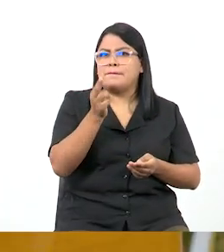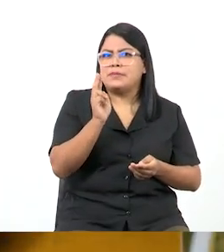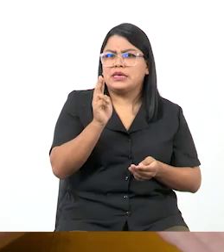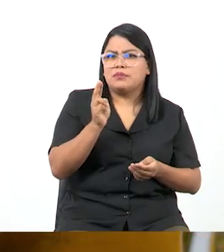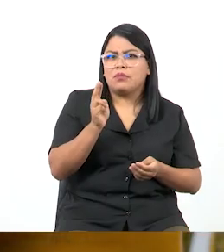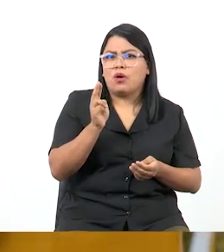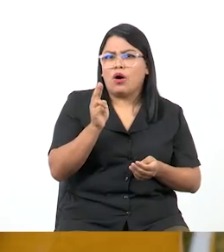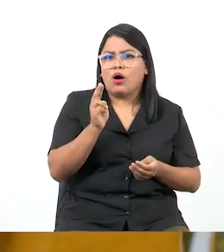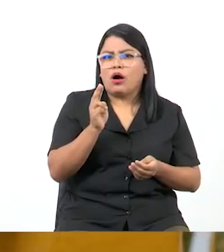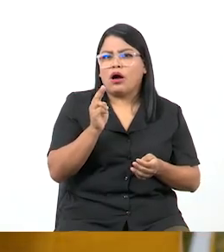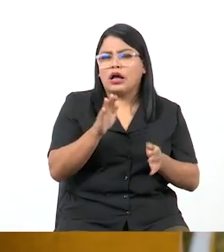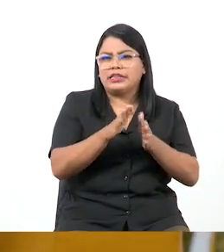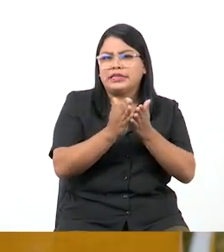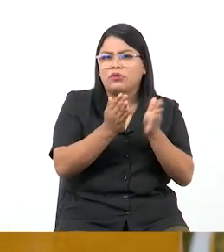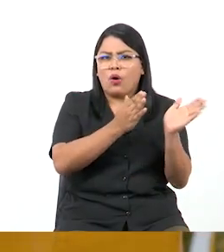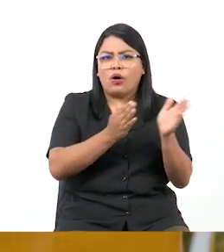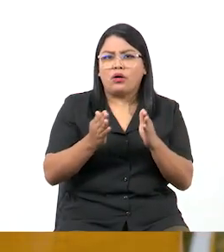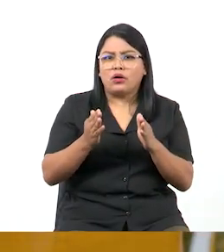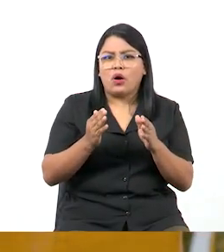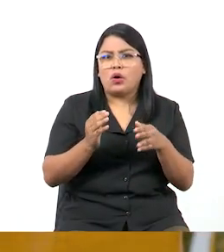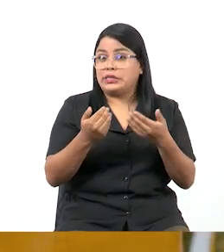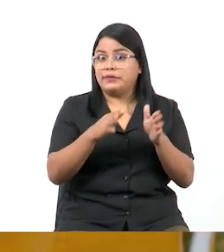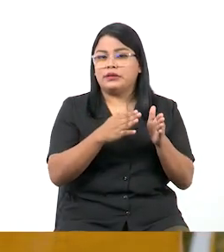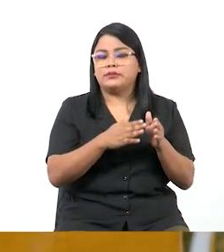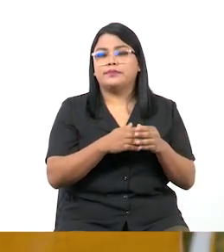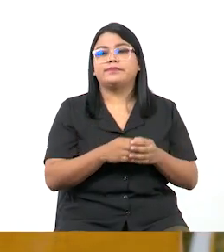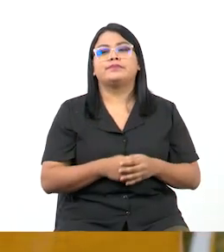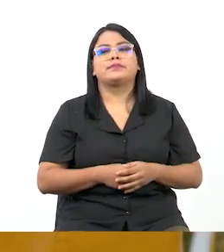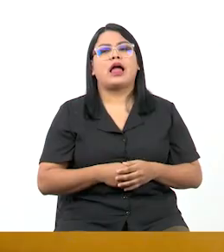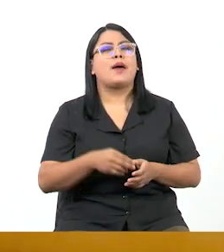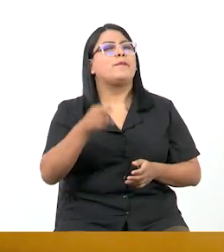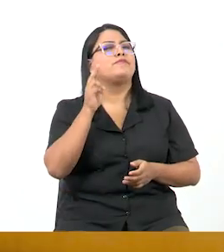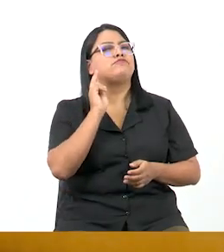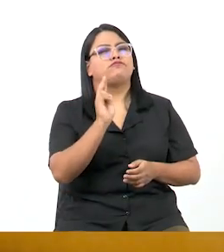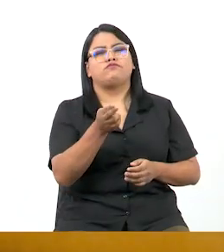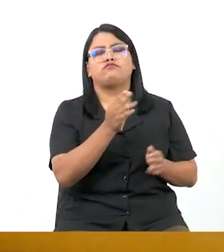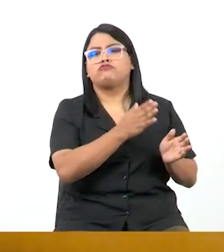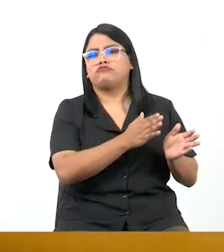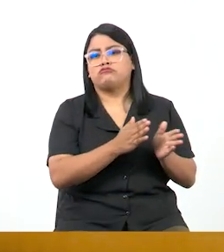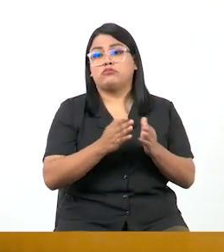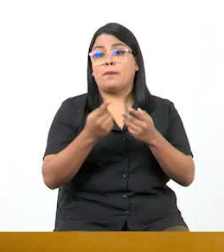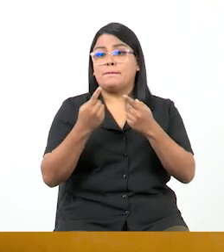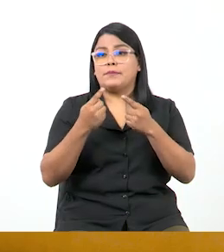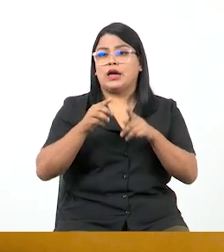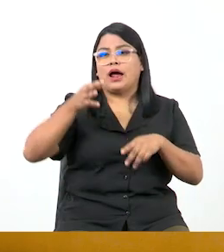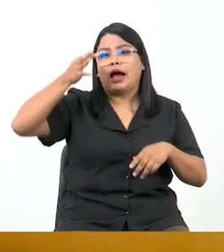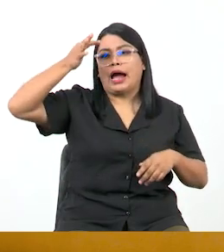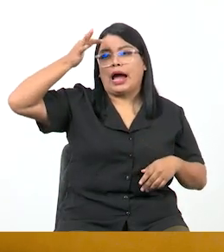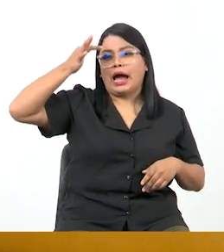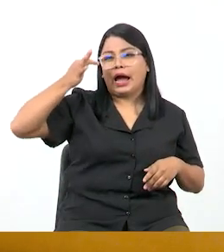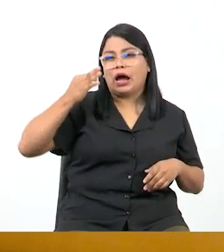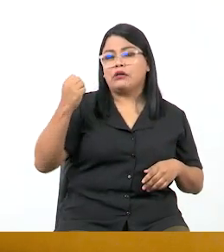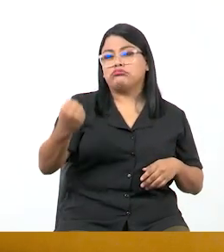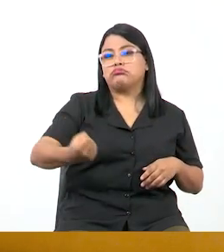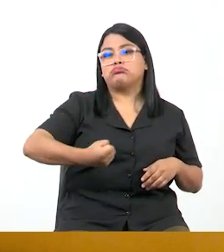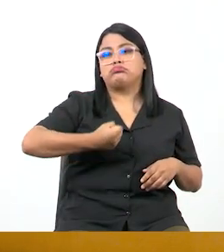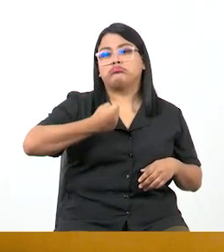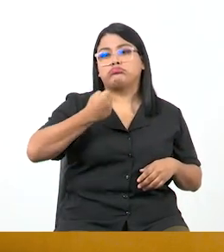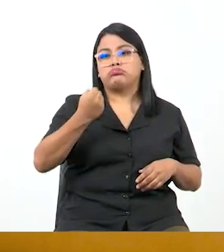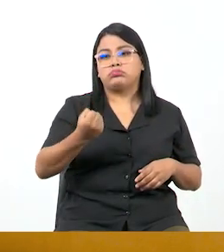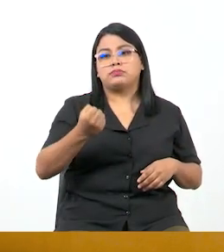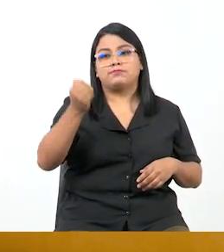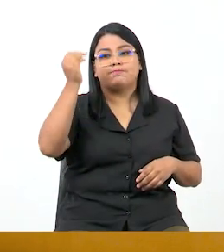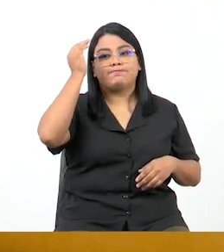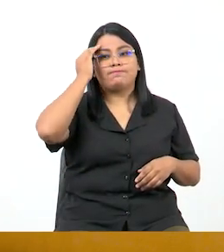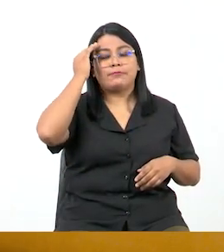de los otros niveles o hay algo nuevo en ella? Pues fíjate, Paola, que es la misma estructura que se ha retomado, pero creo que algo muy importante que